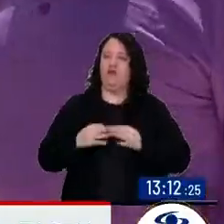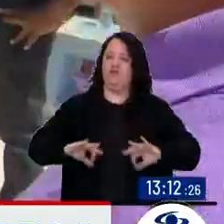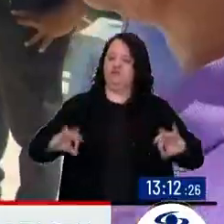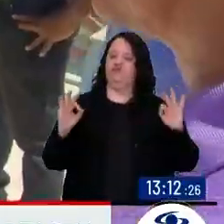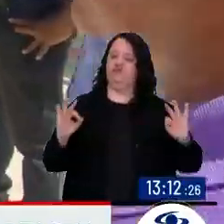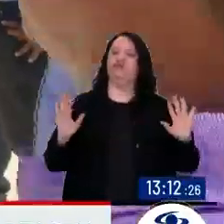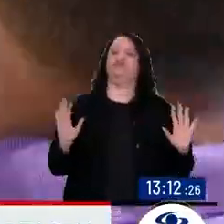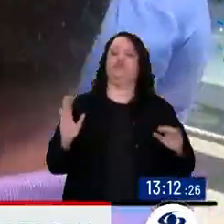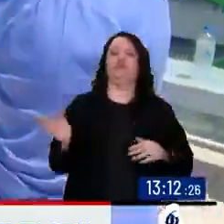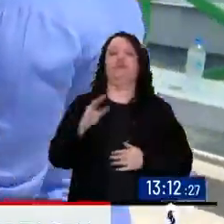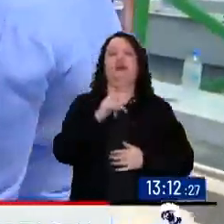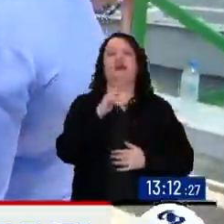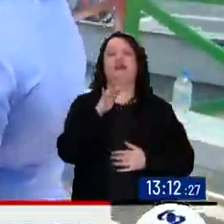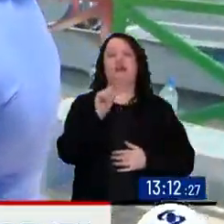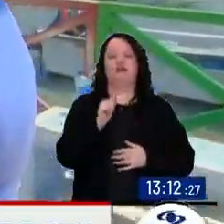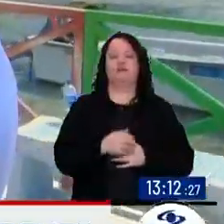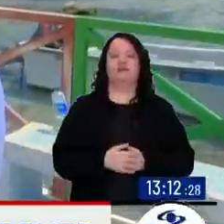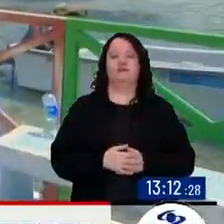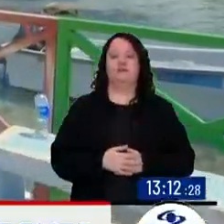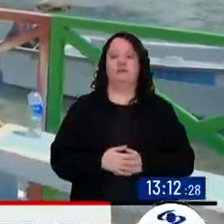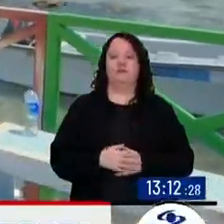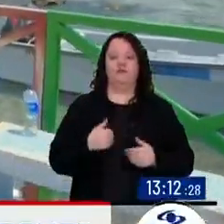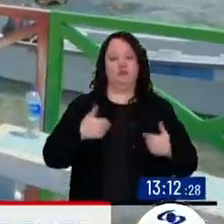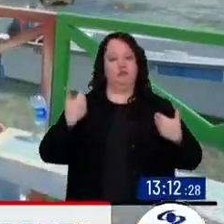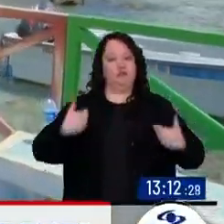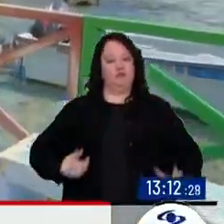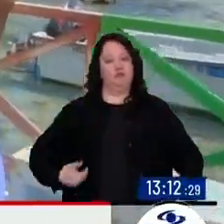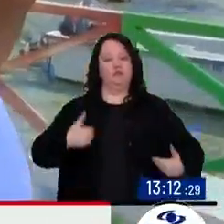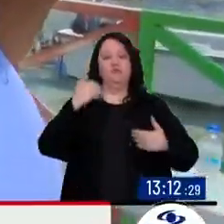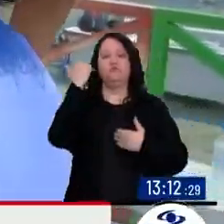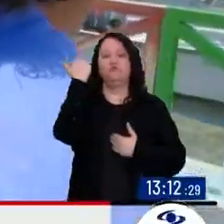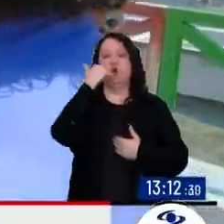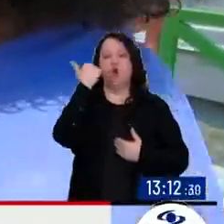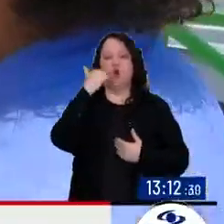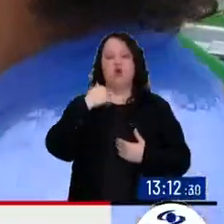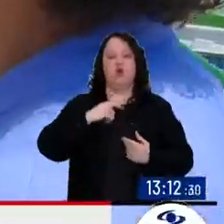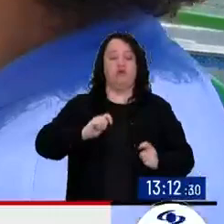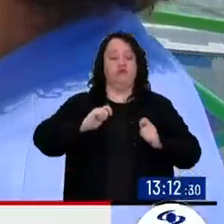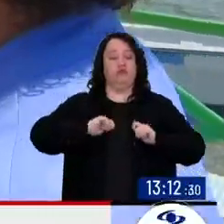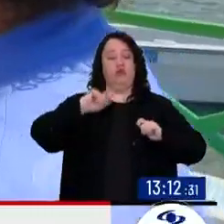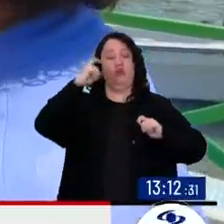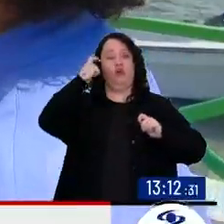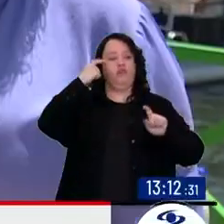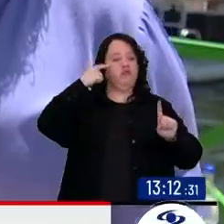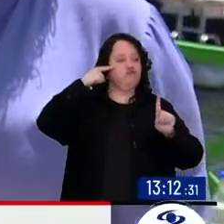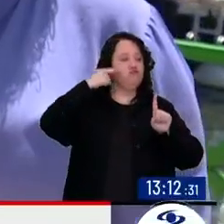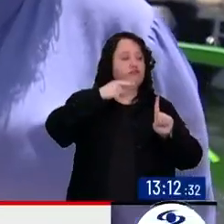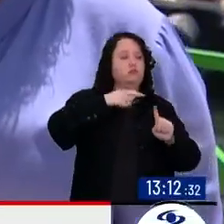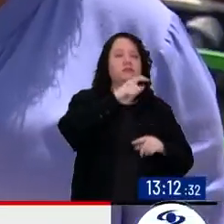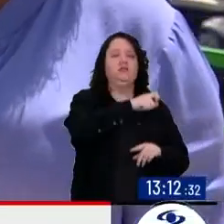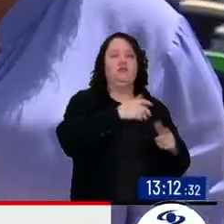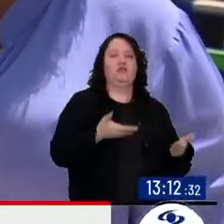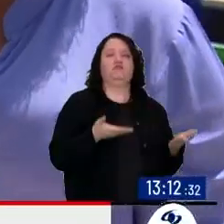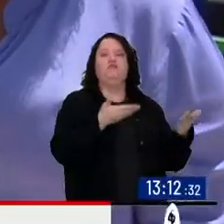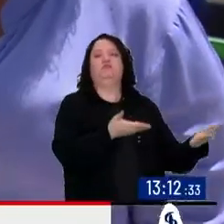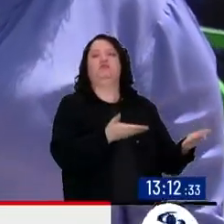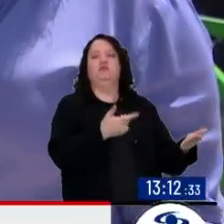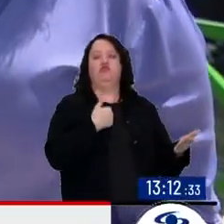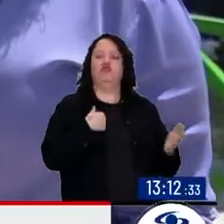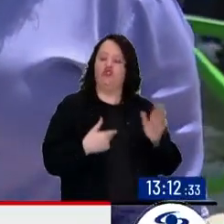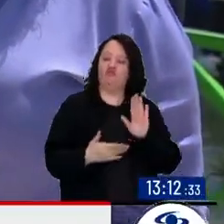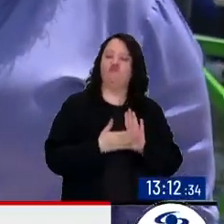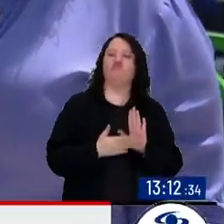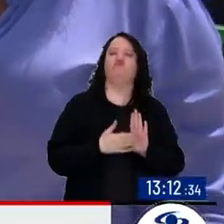Transparente. Doctora Katia. Soy una mujer que va a gobernar para su pueblo. Soy una mujer que puedo